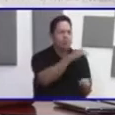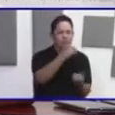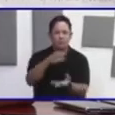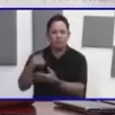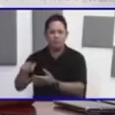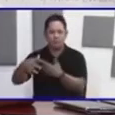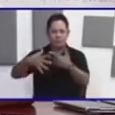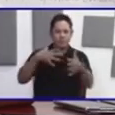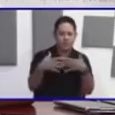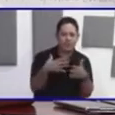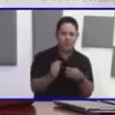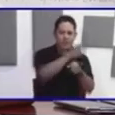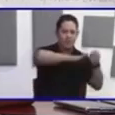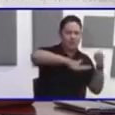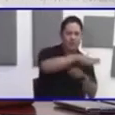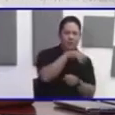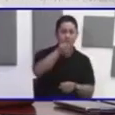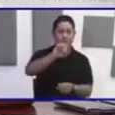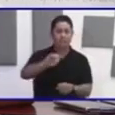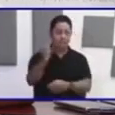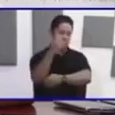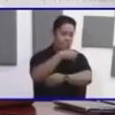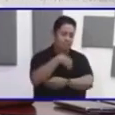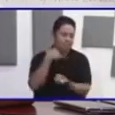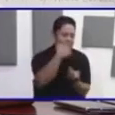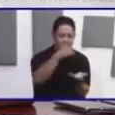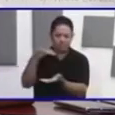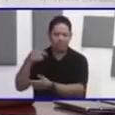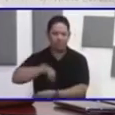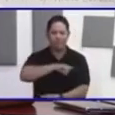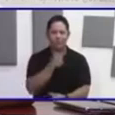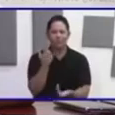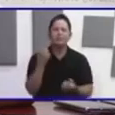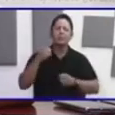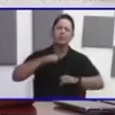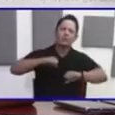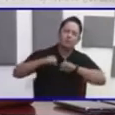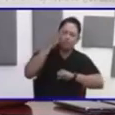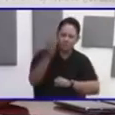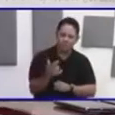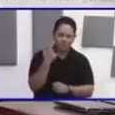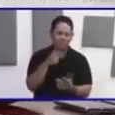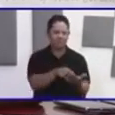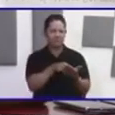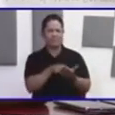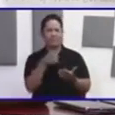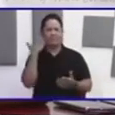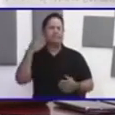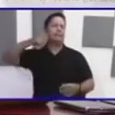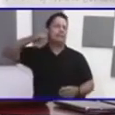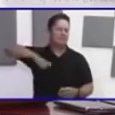San Andrés y Providencia. Nosotros lo hacemos porque hemos analizado de que la situación lo